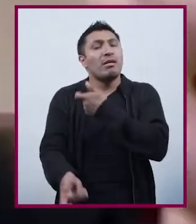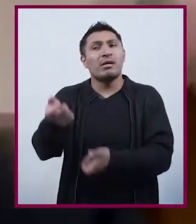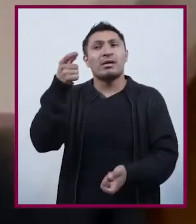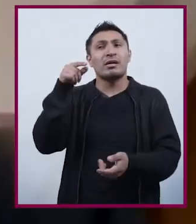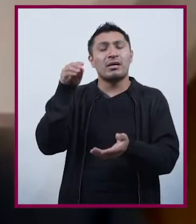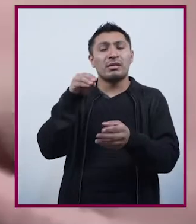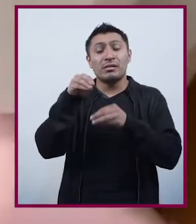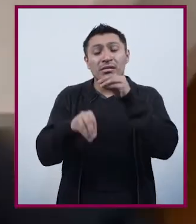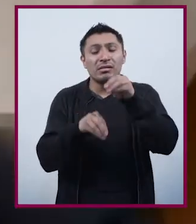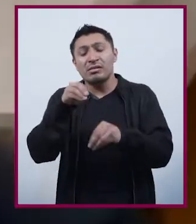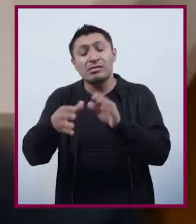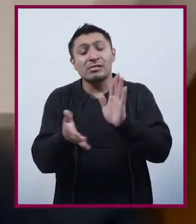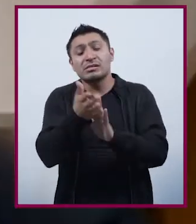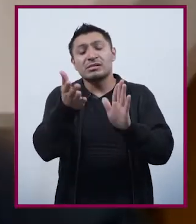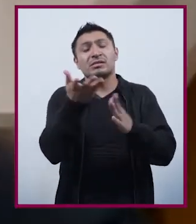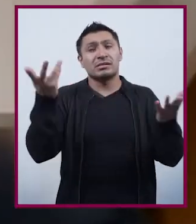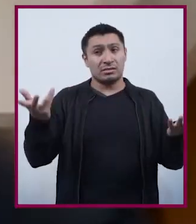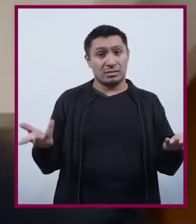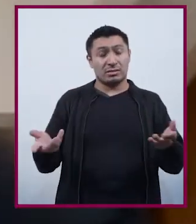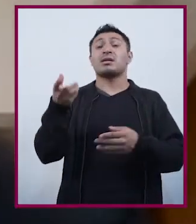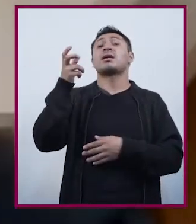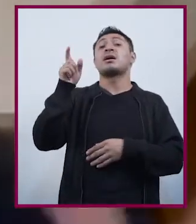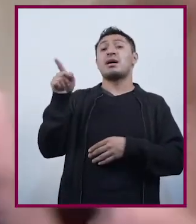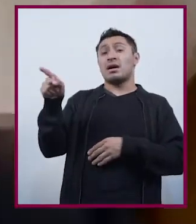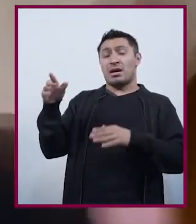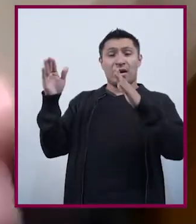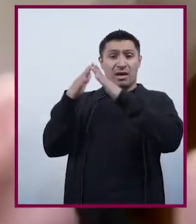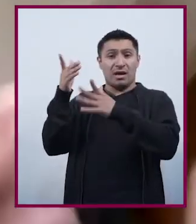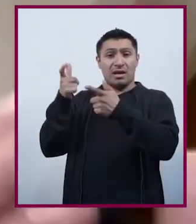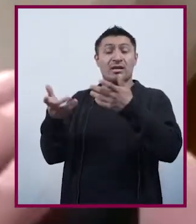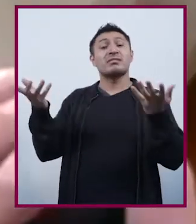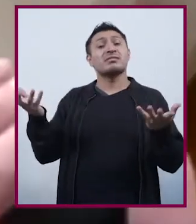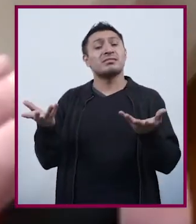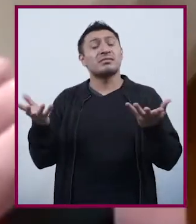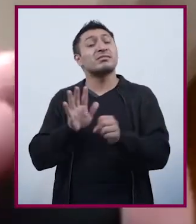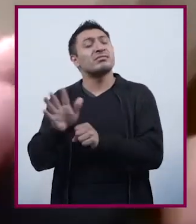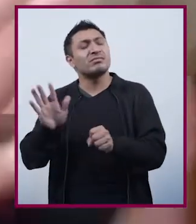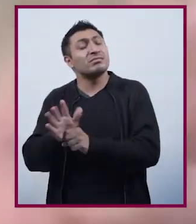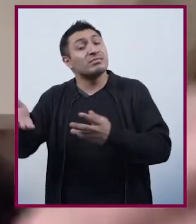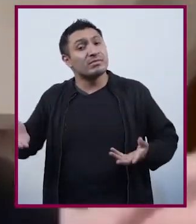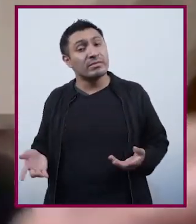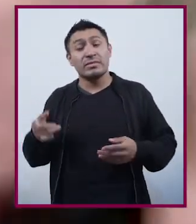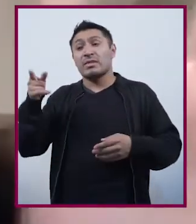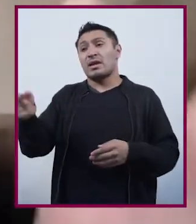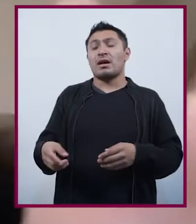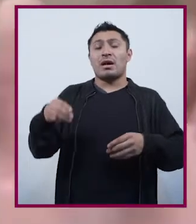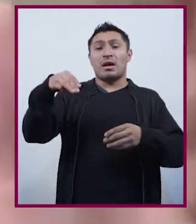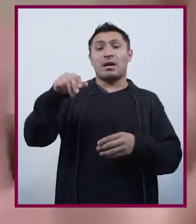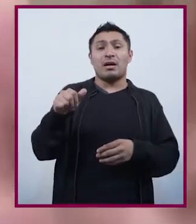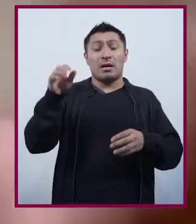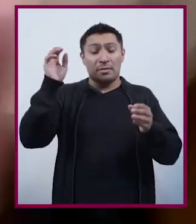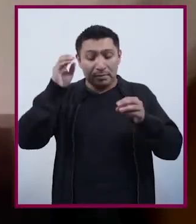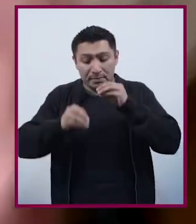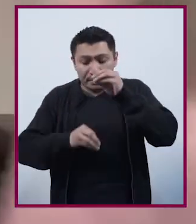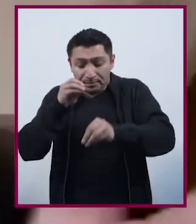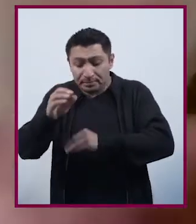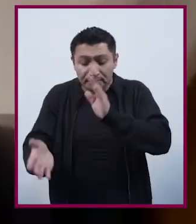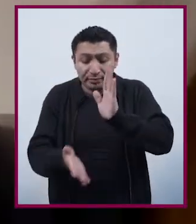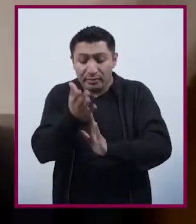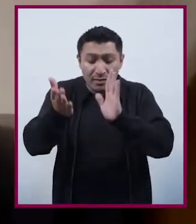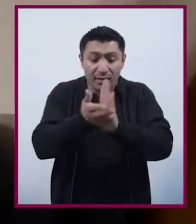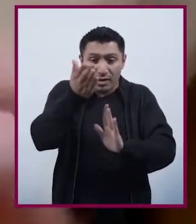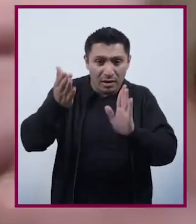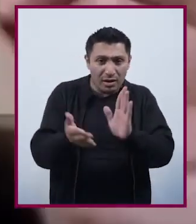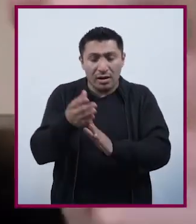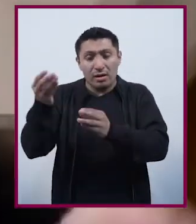monedas va a producir. Y lo que hace la Casa de Moneda es manufacturar o producir